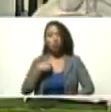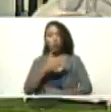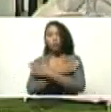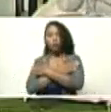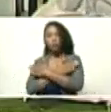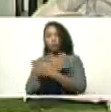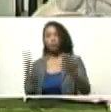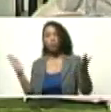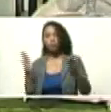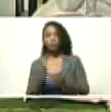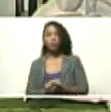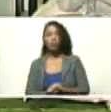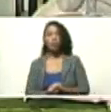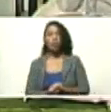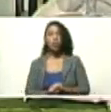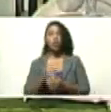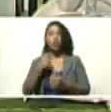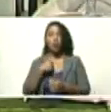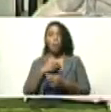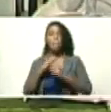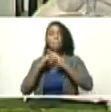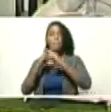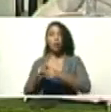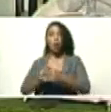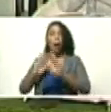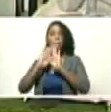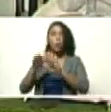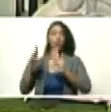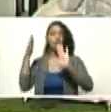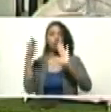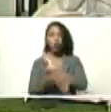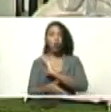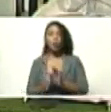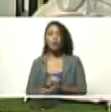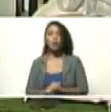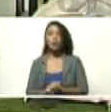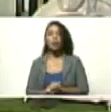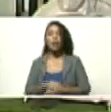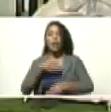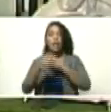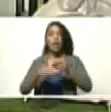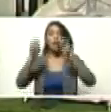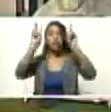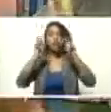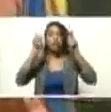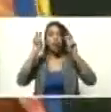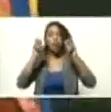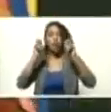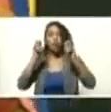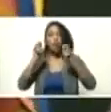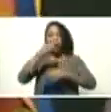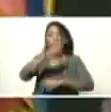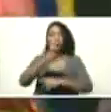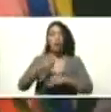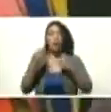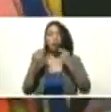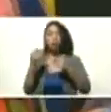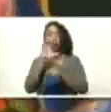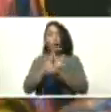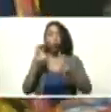dispuesto, listo y presto para apoyar y pichar nuevos e ingentes recursos para la